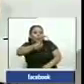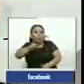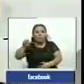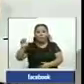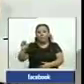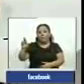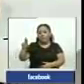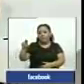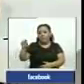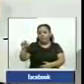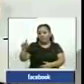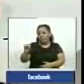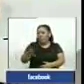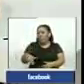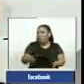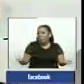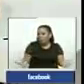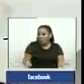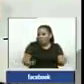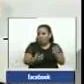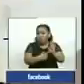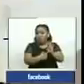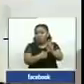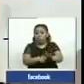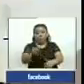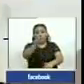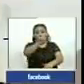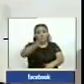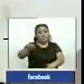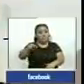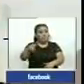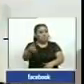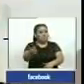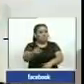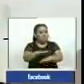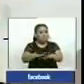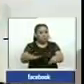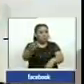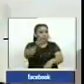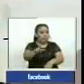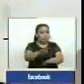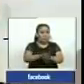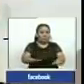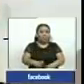cuenta cómo se hace esta exhibición que concluye la otra semana para ser exactos el lunes.